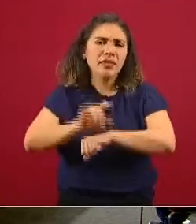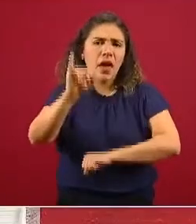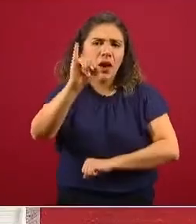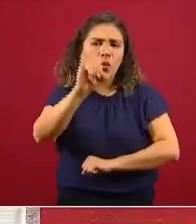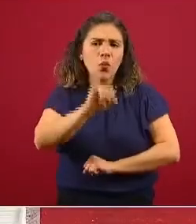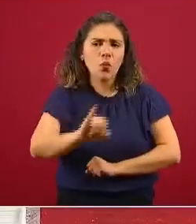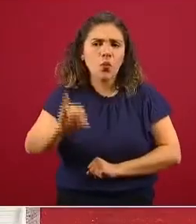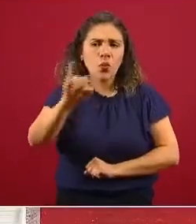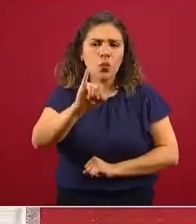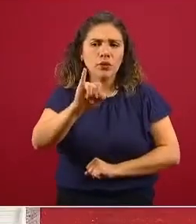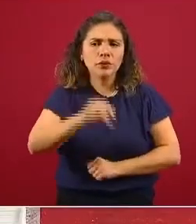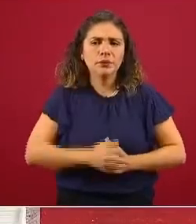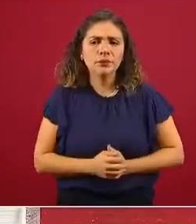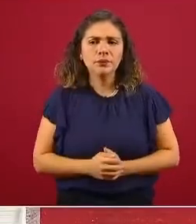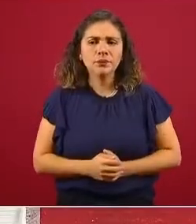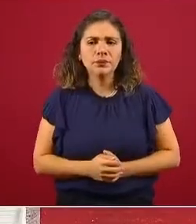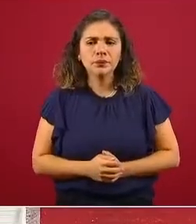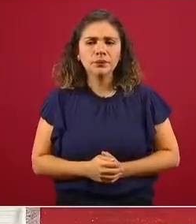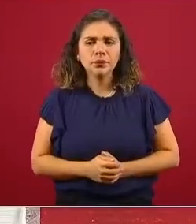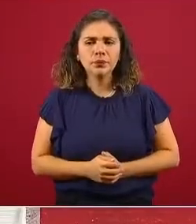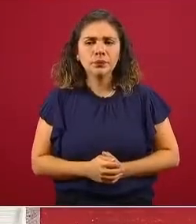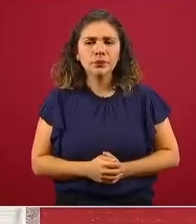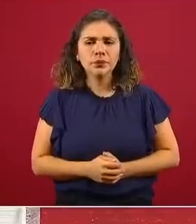jueves. ¿Vale?